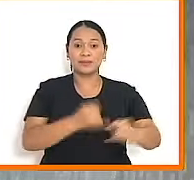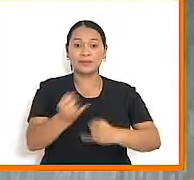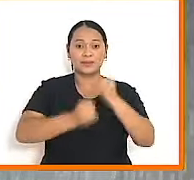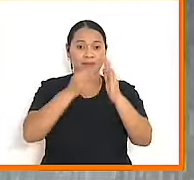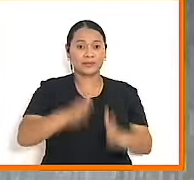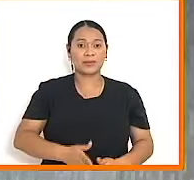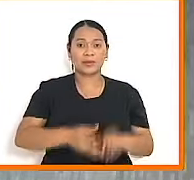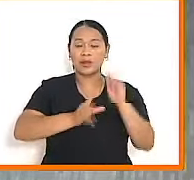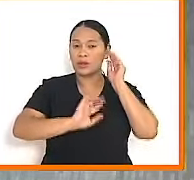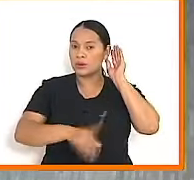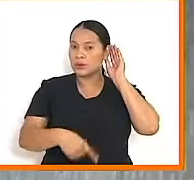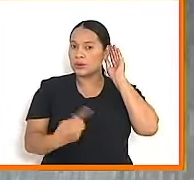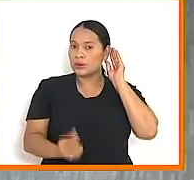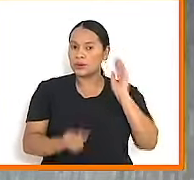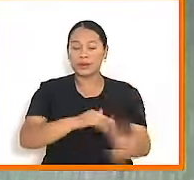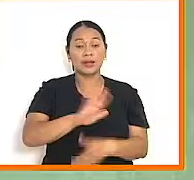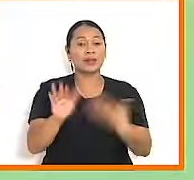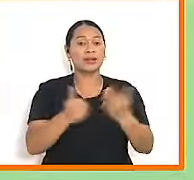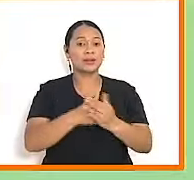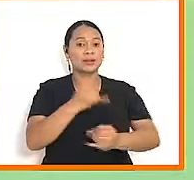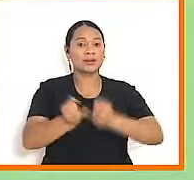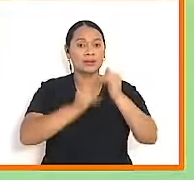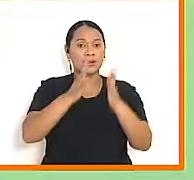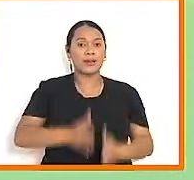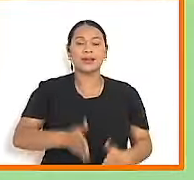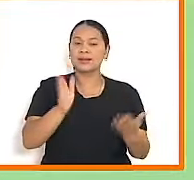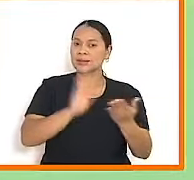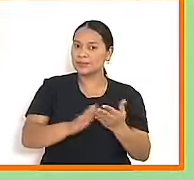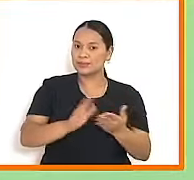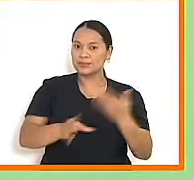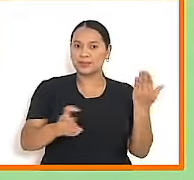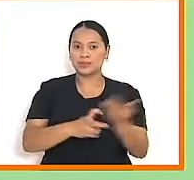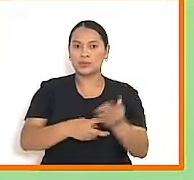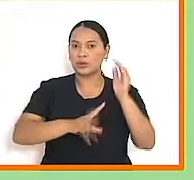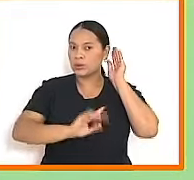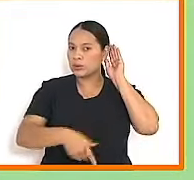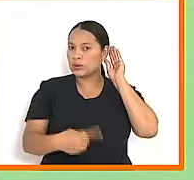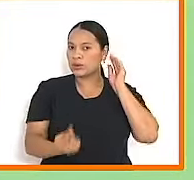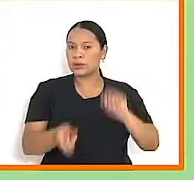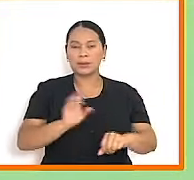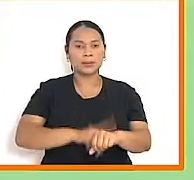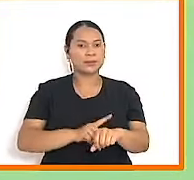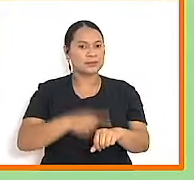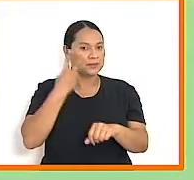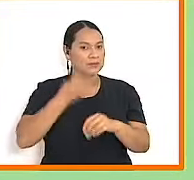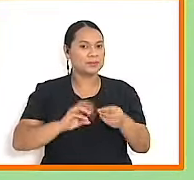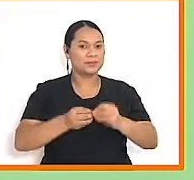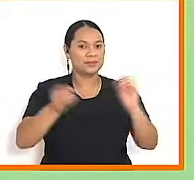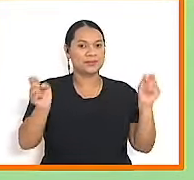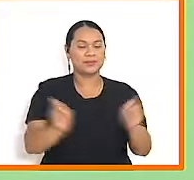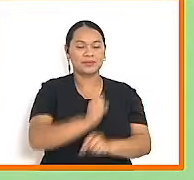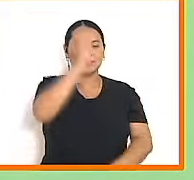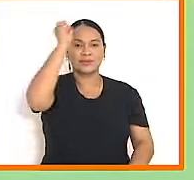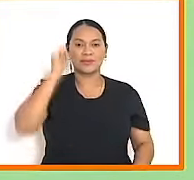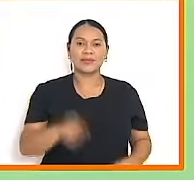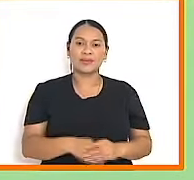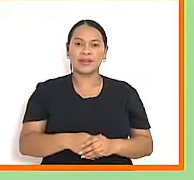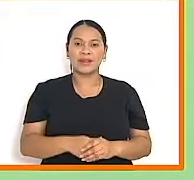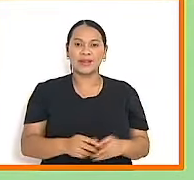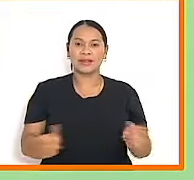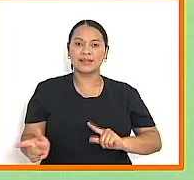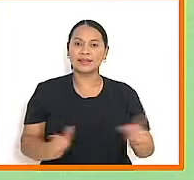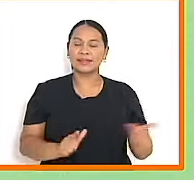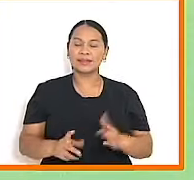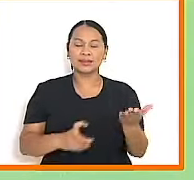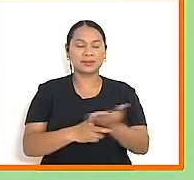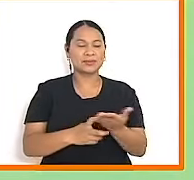1, para todos los jugadores que obtuvieron su jugada de más 1, vamos a conocer cuál va a ser ese número ganador con tu boleto en mano,